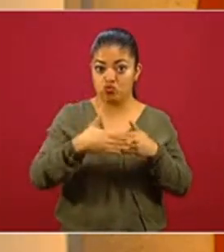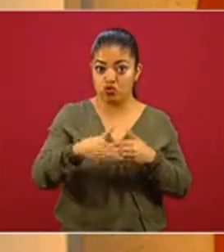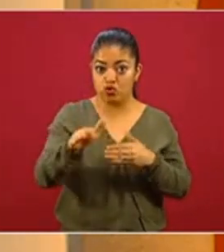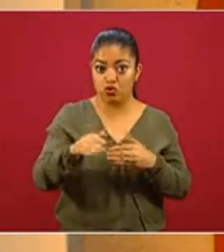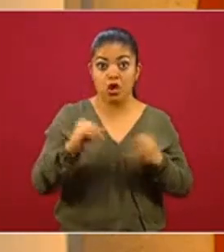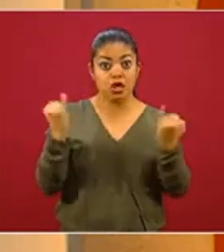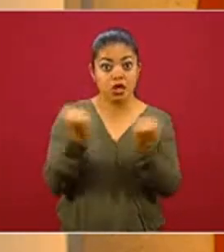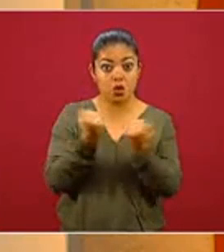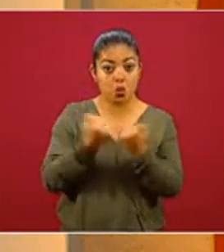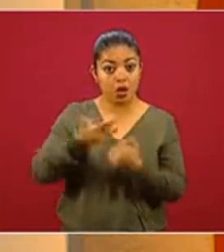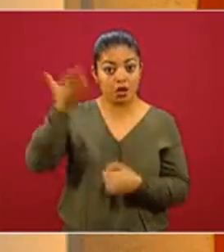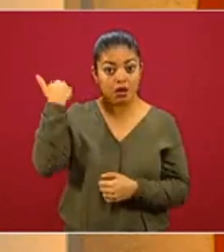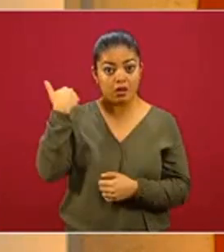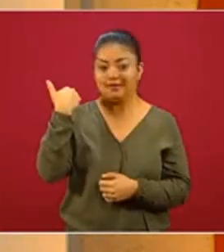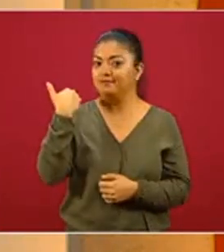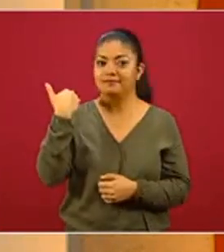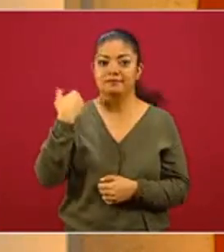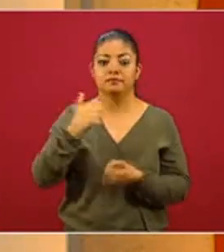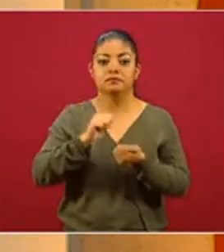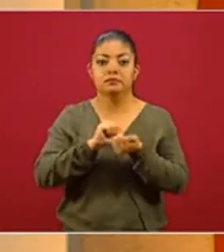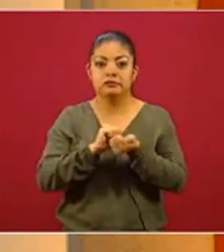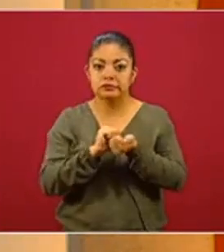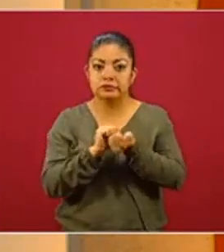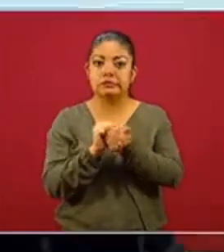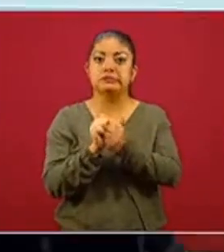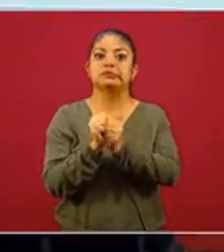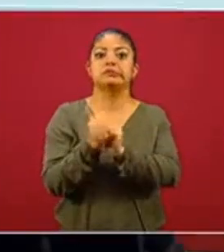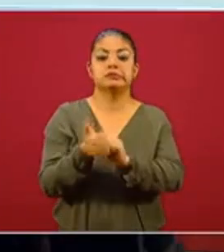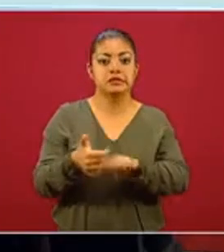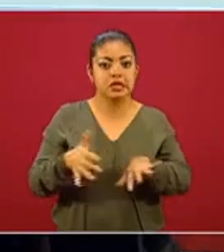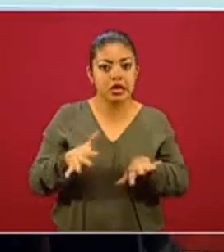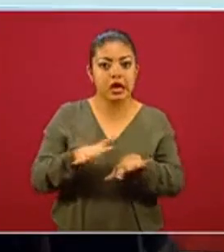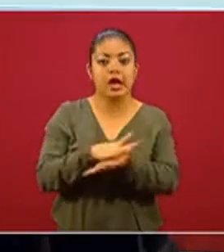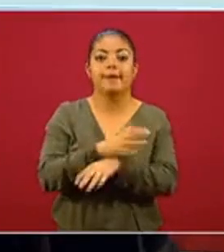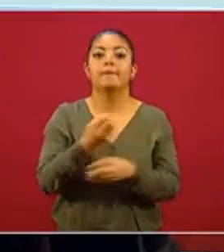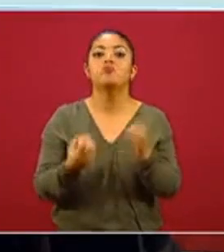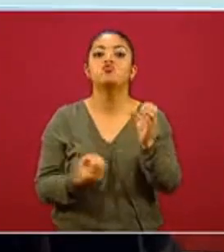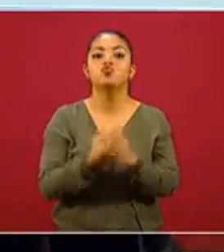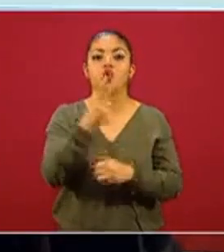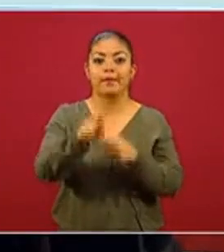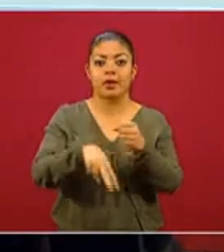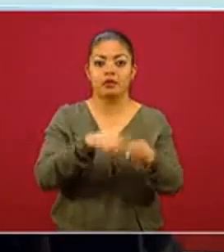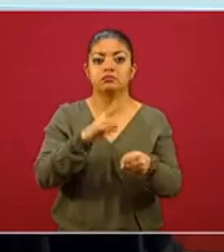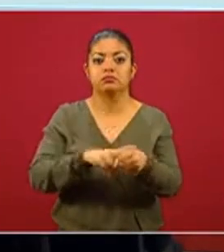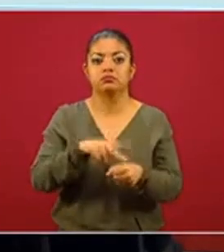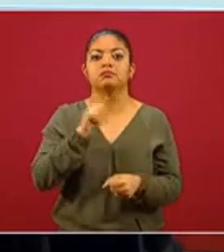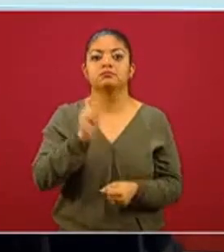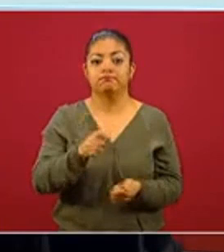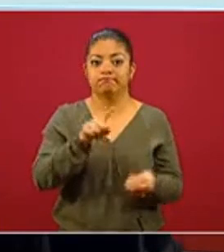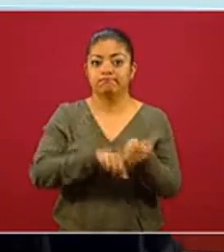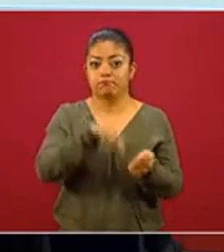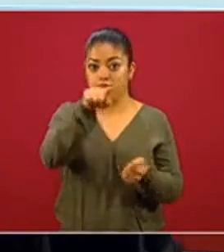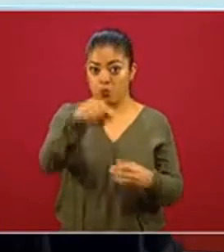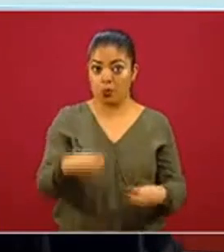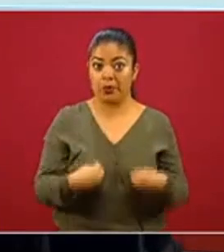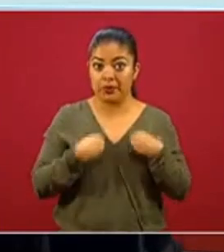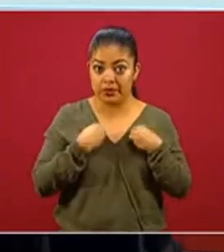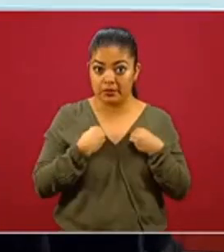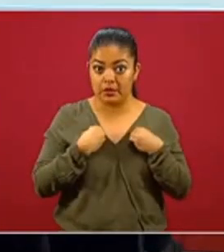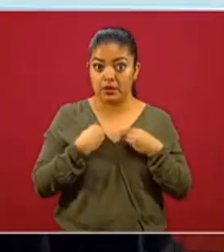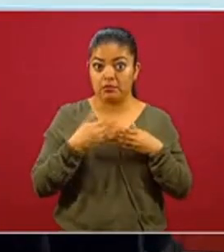siempre, sino transitamos a una nueva normalidad, y en la localidad donde resides va a